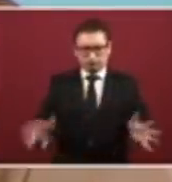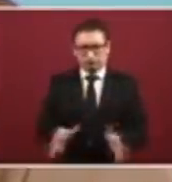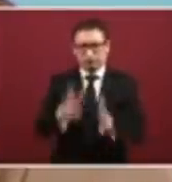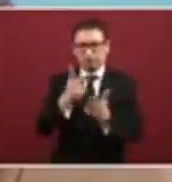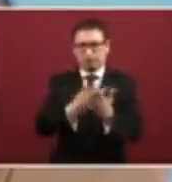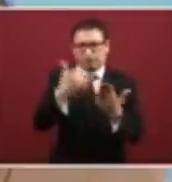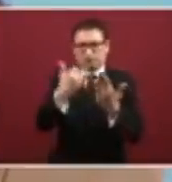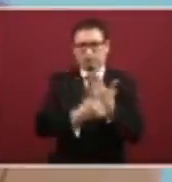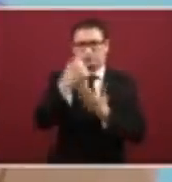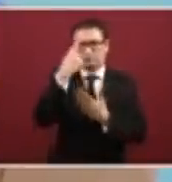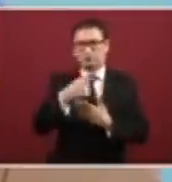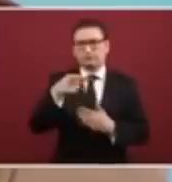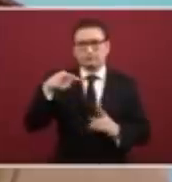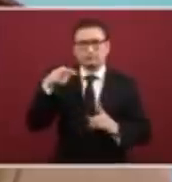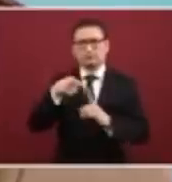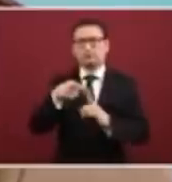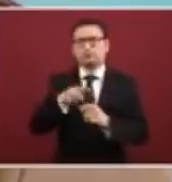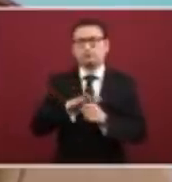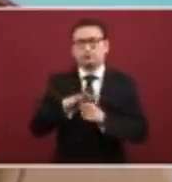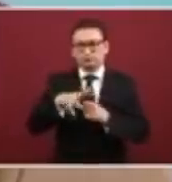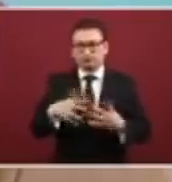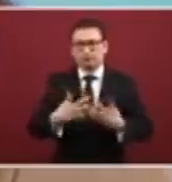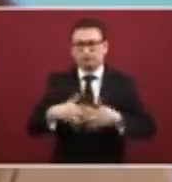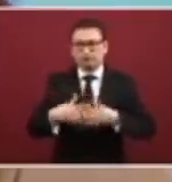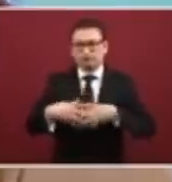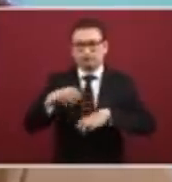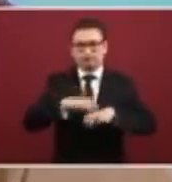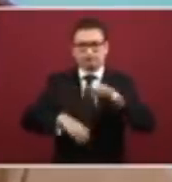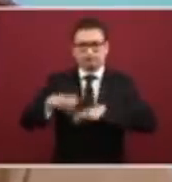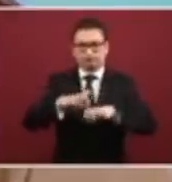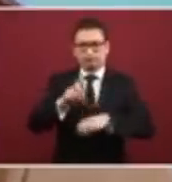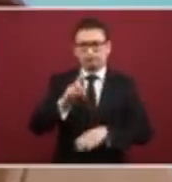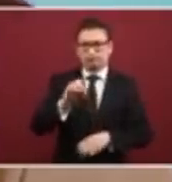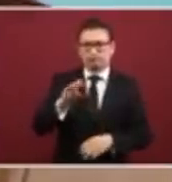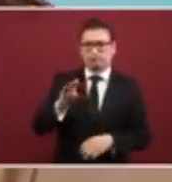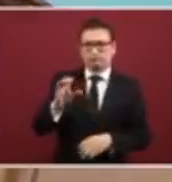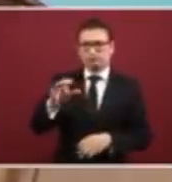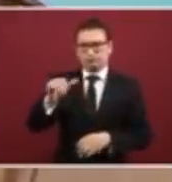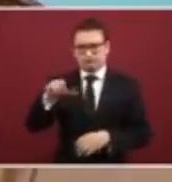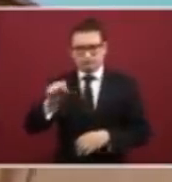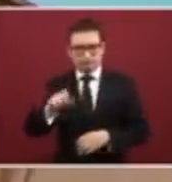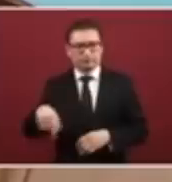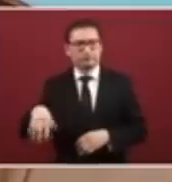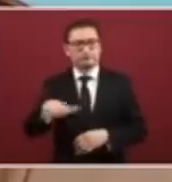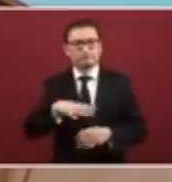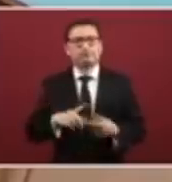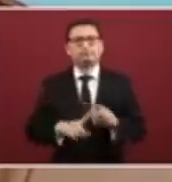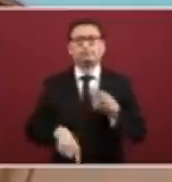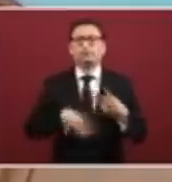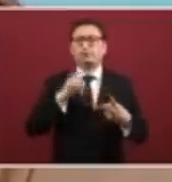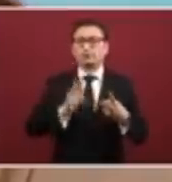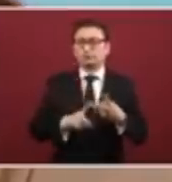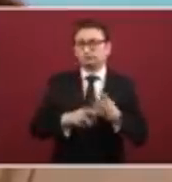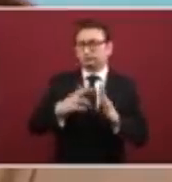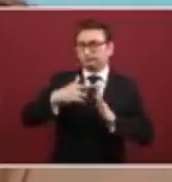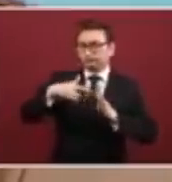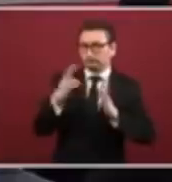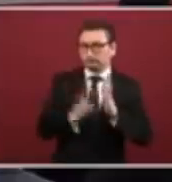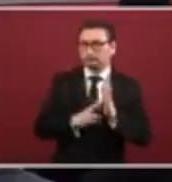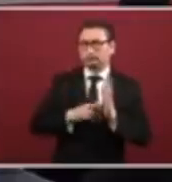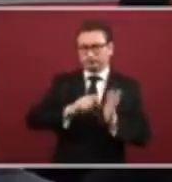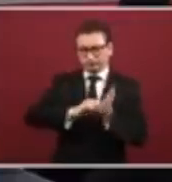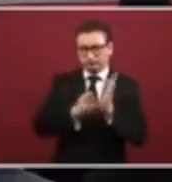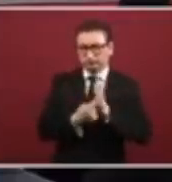de la construcción de la refinería de Dos Bocas, así como también establecer los lineamientos técnicos